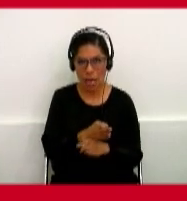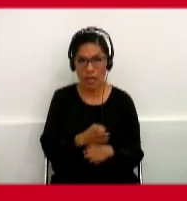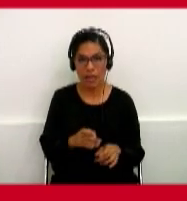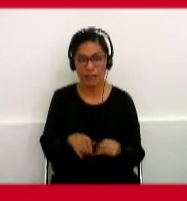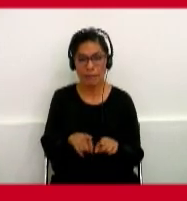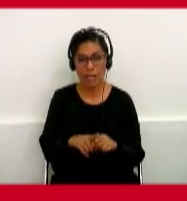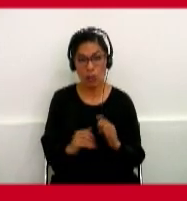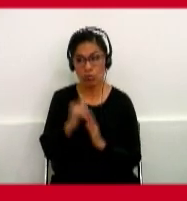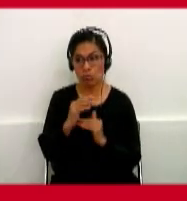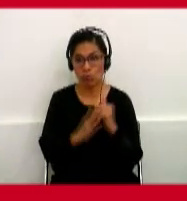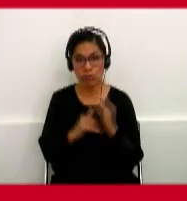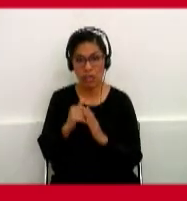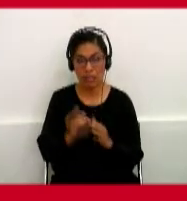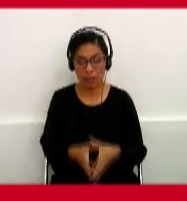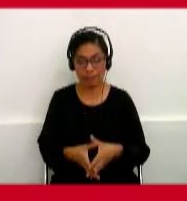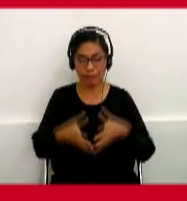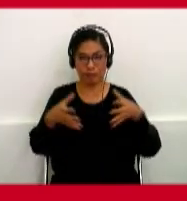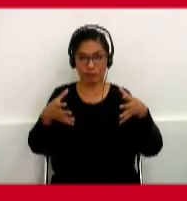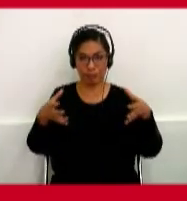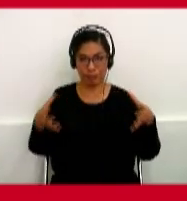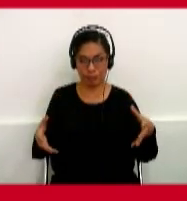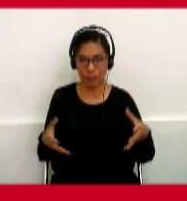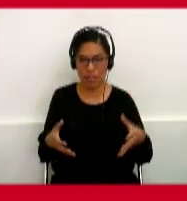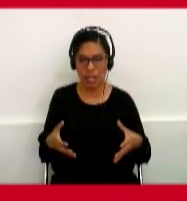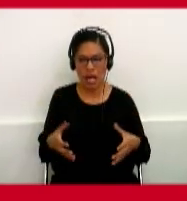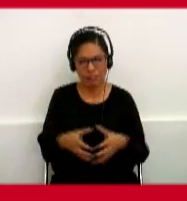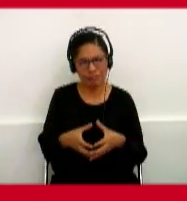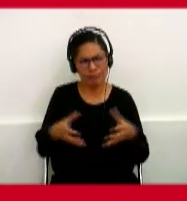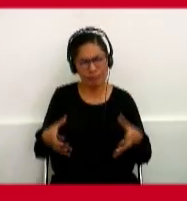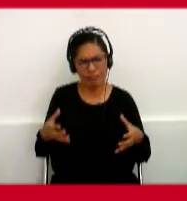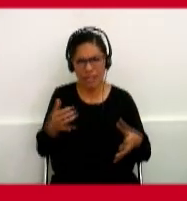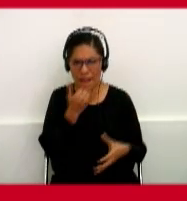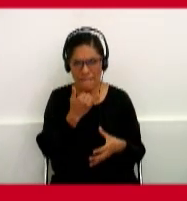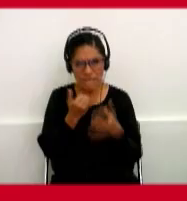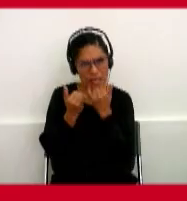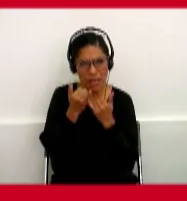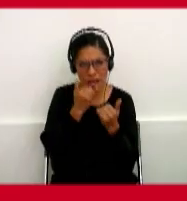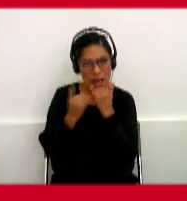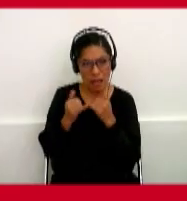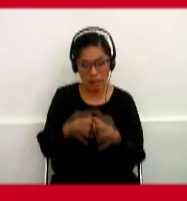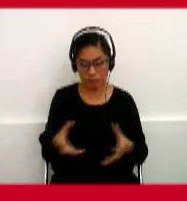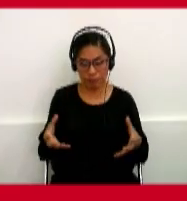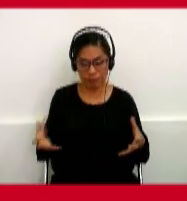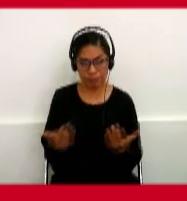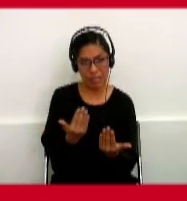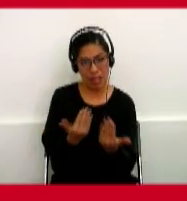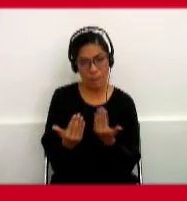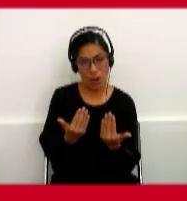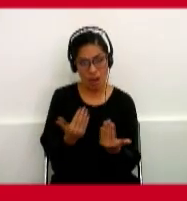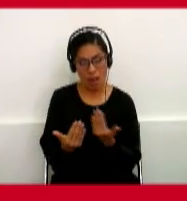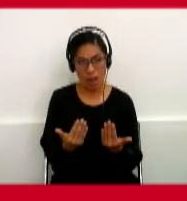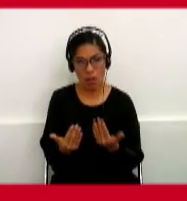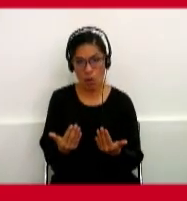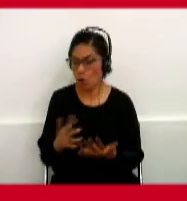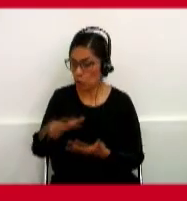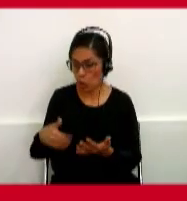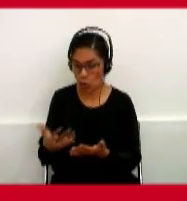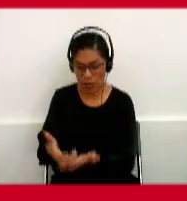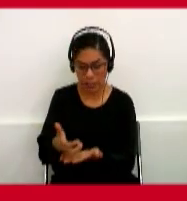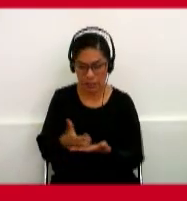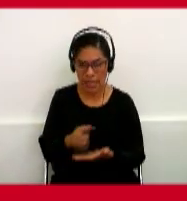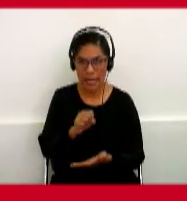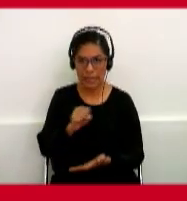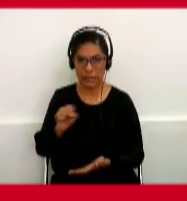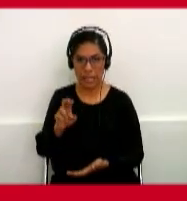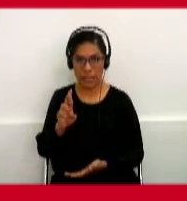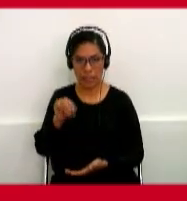comparación con el volumen. Hemos calculado los volúmenes de falla que se obtienen con este tipo de superficies y le hemos comparado con lo que se obtiene del SCRM. Y